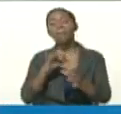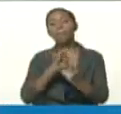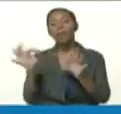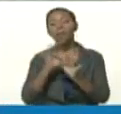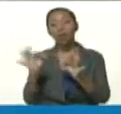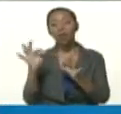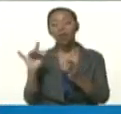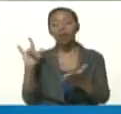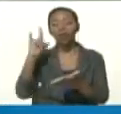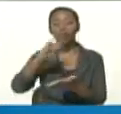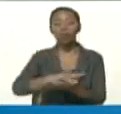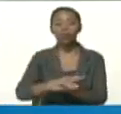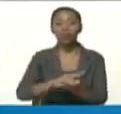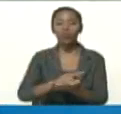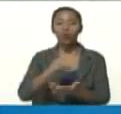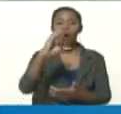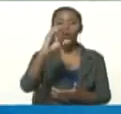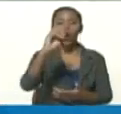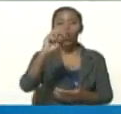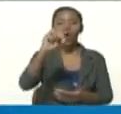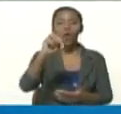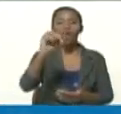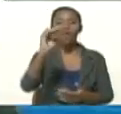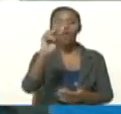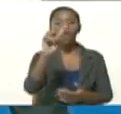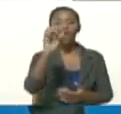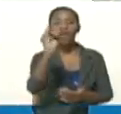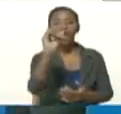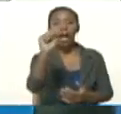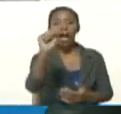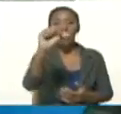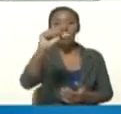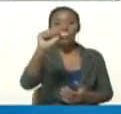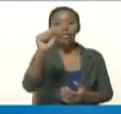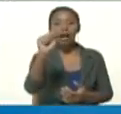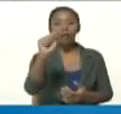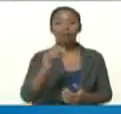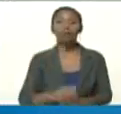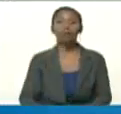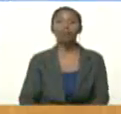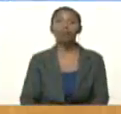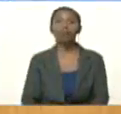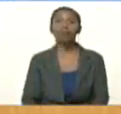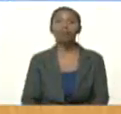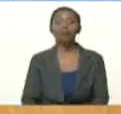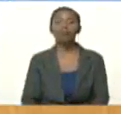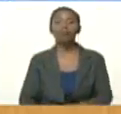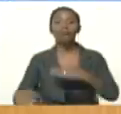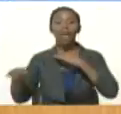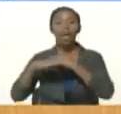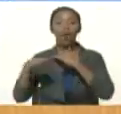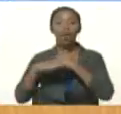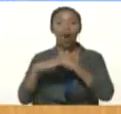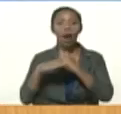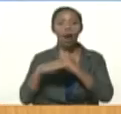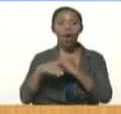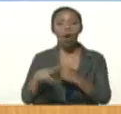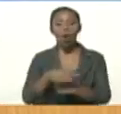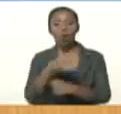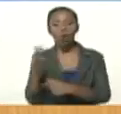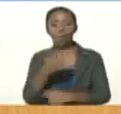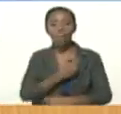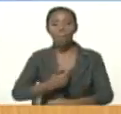Conviasa. Sigan adelante en los planes que hemos aprobado. Igual a Micheli Di Lorenzo, presidente